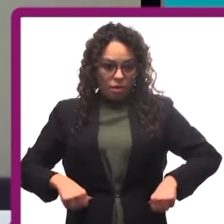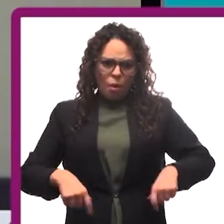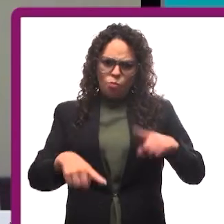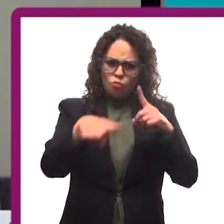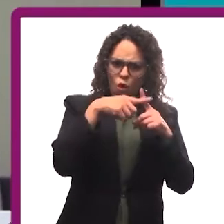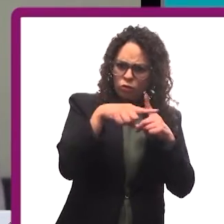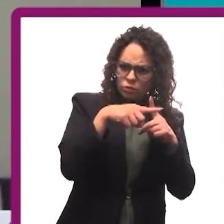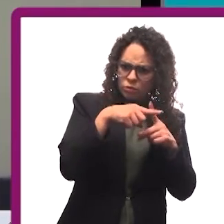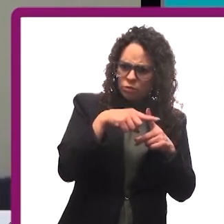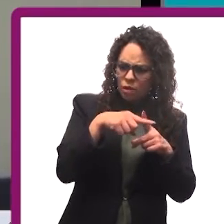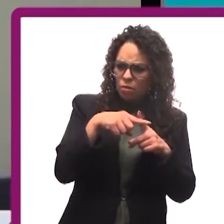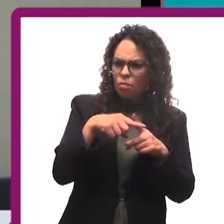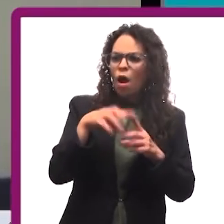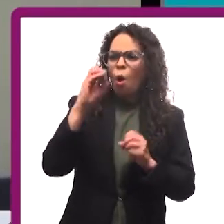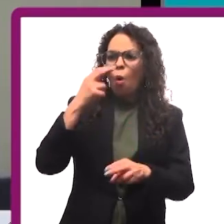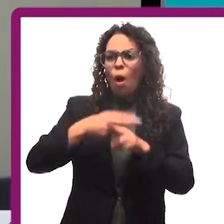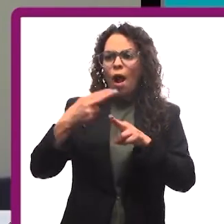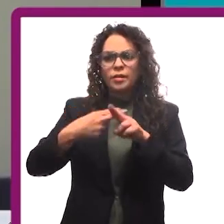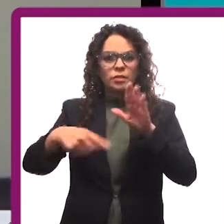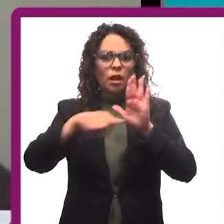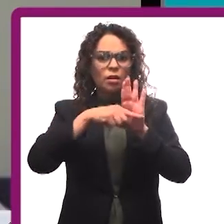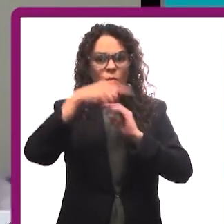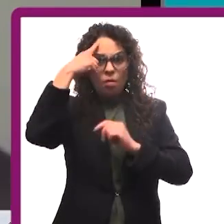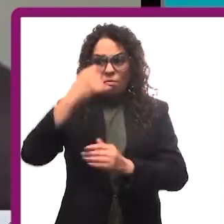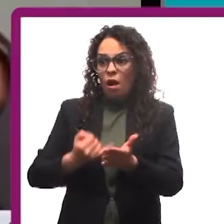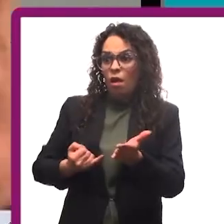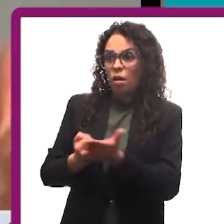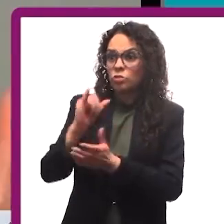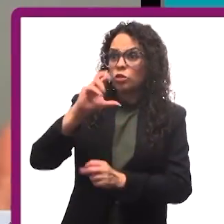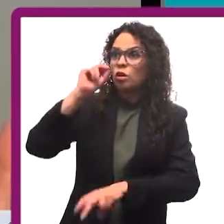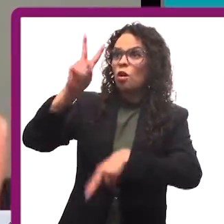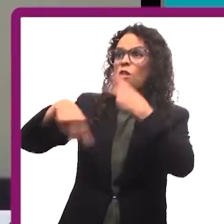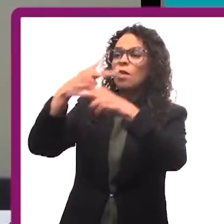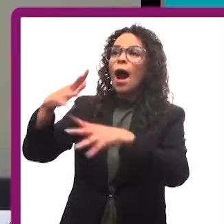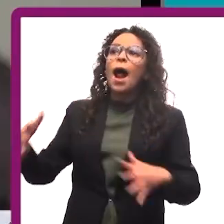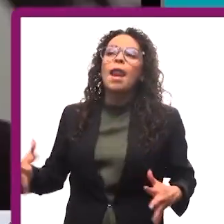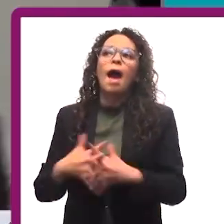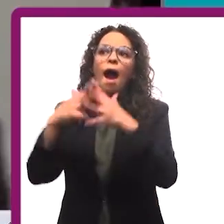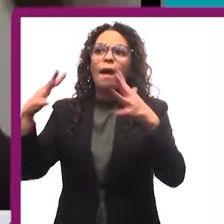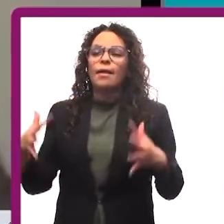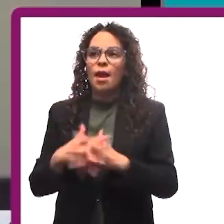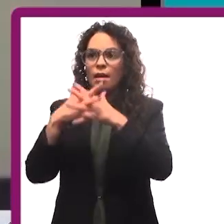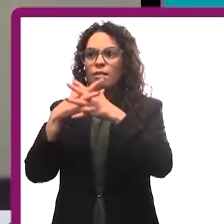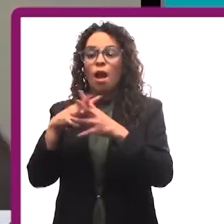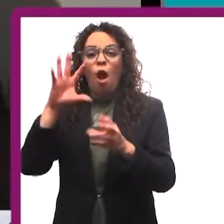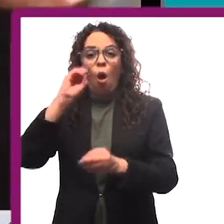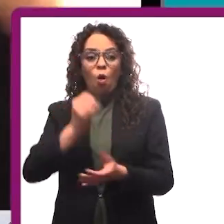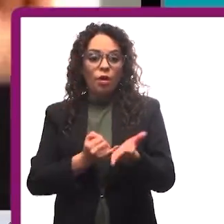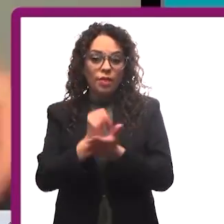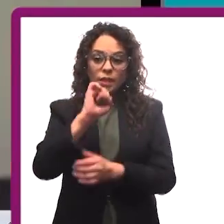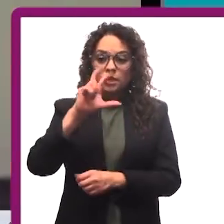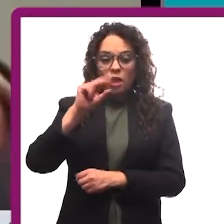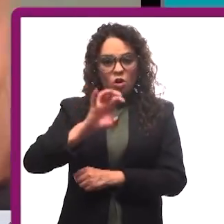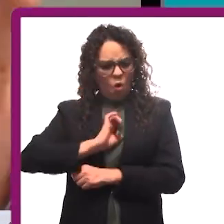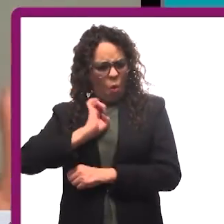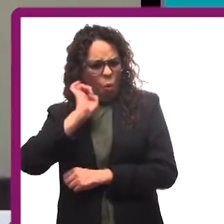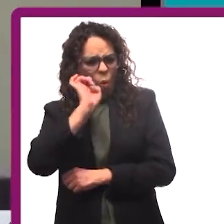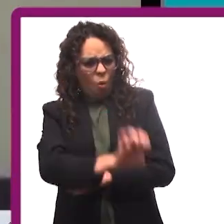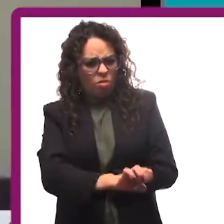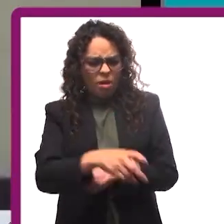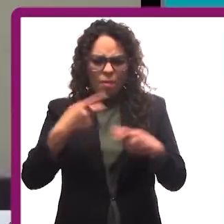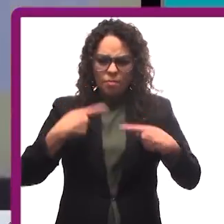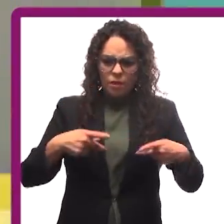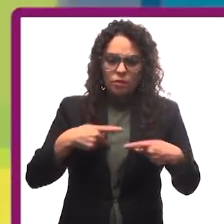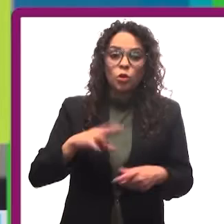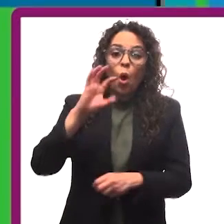para decidir ir a una guerra o para decidir odiar a alguien o amar